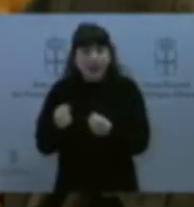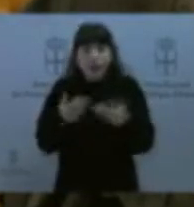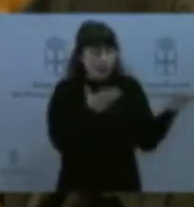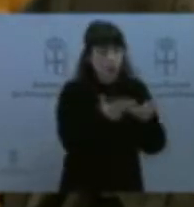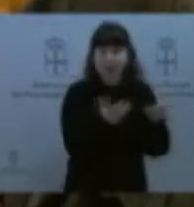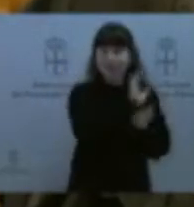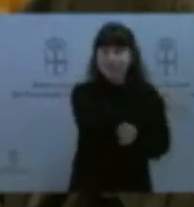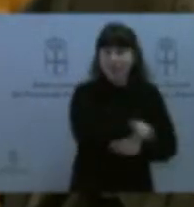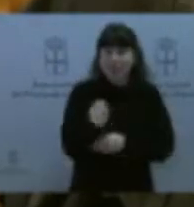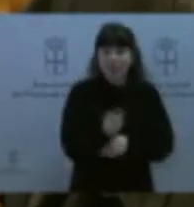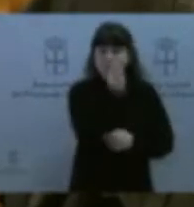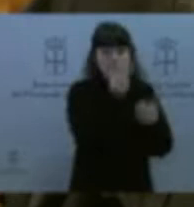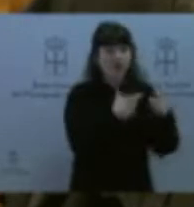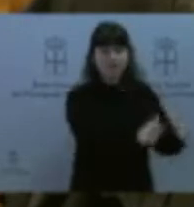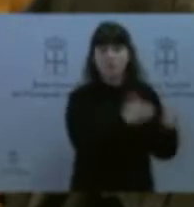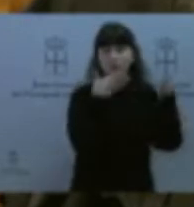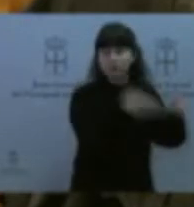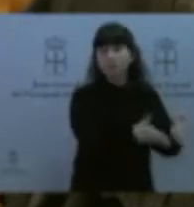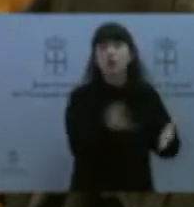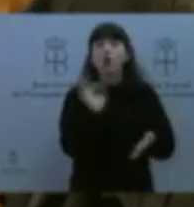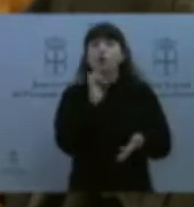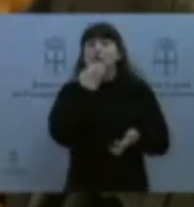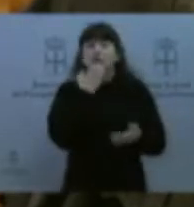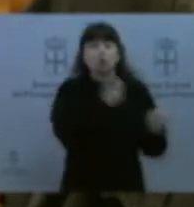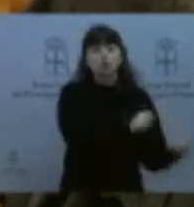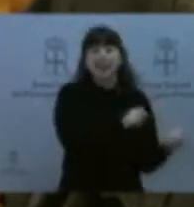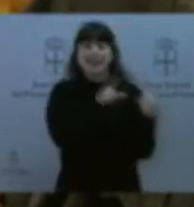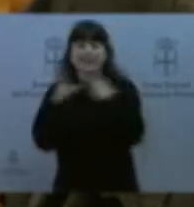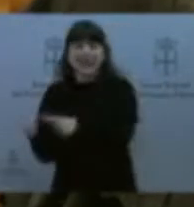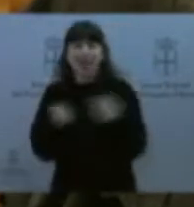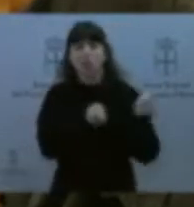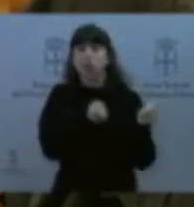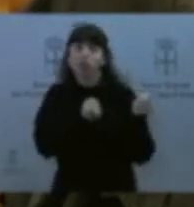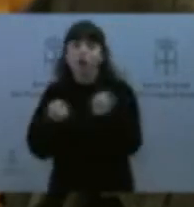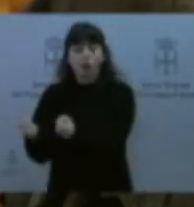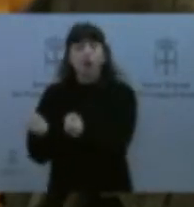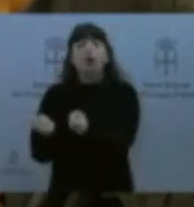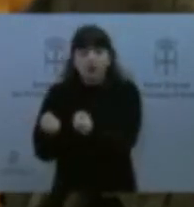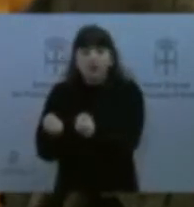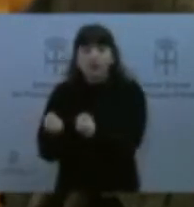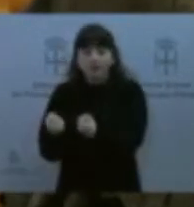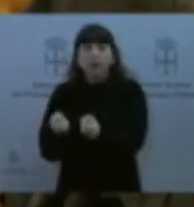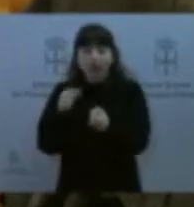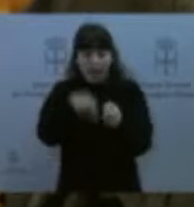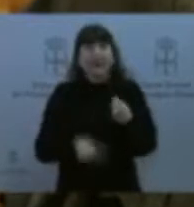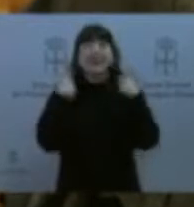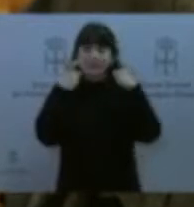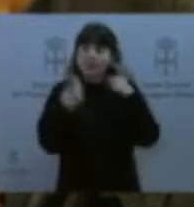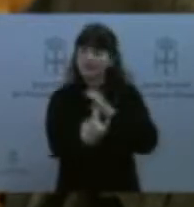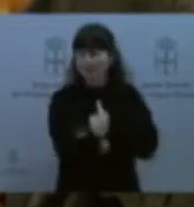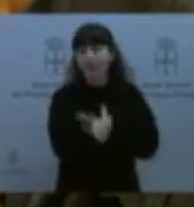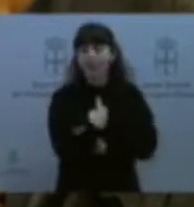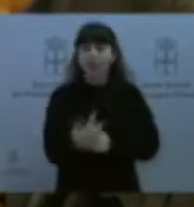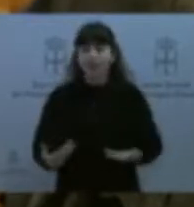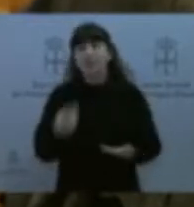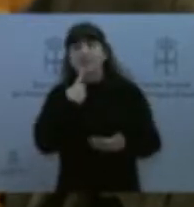hay un traslado, que aquí también mintió, aquí también intentó colárnosla, diciendo que había 2 traslados a la semana. Pues no, prácticamente todos los